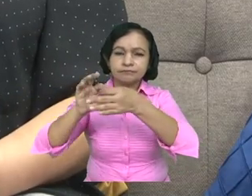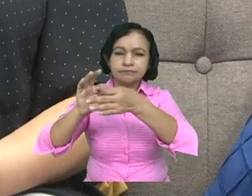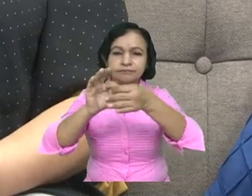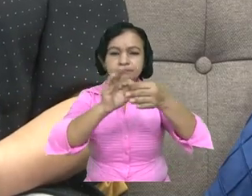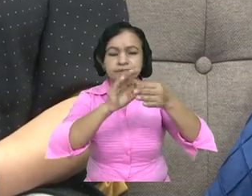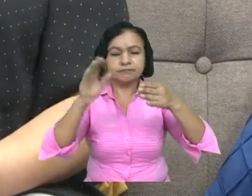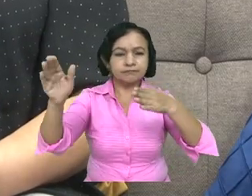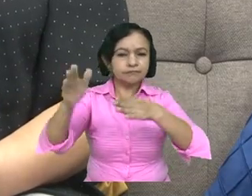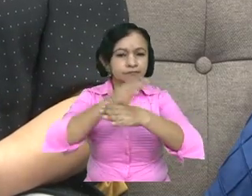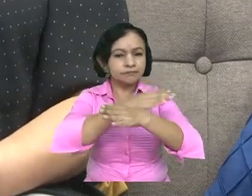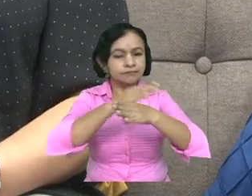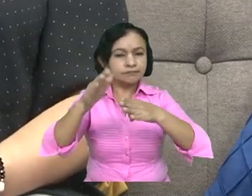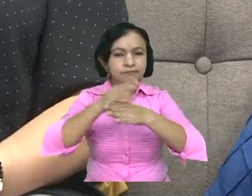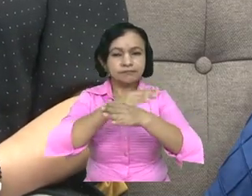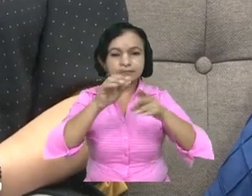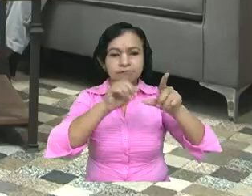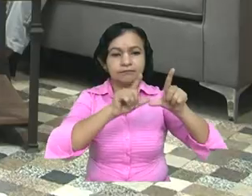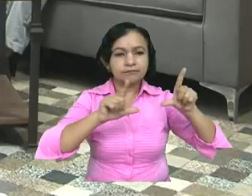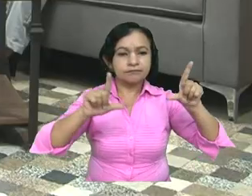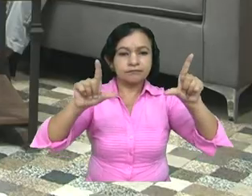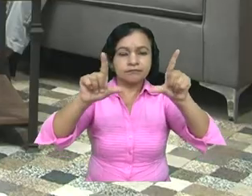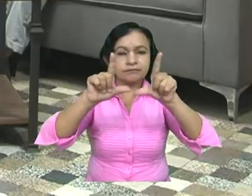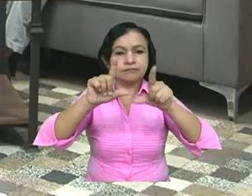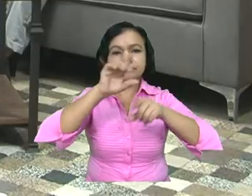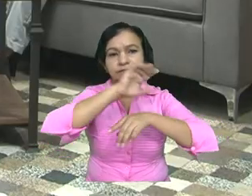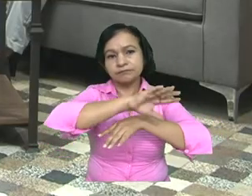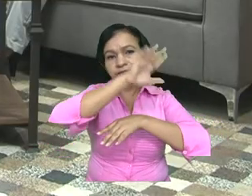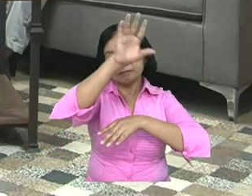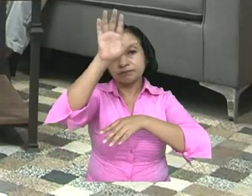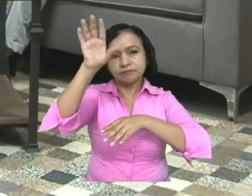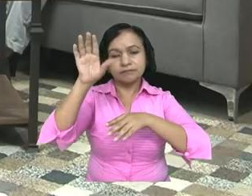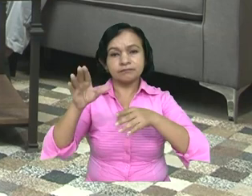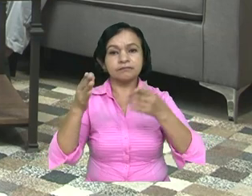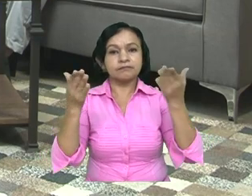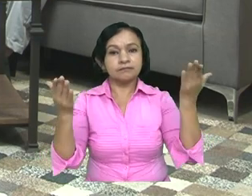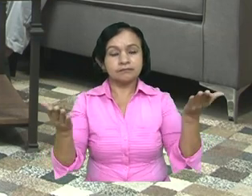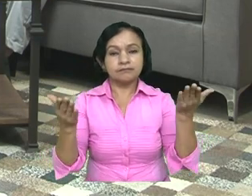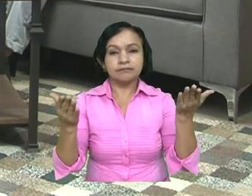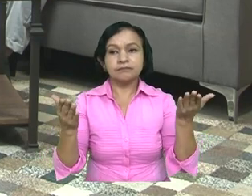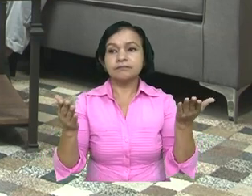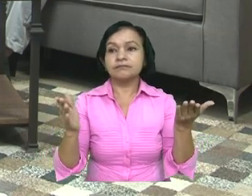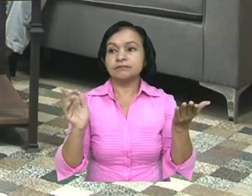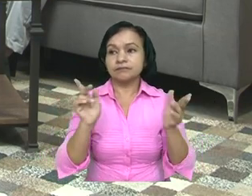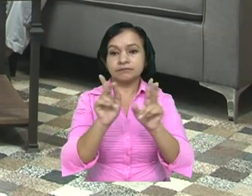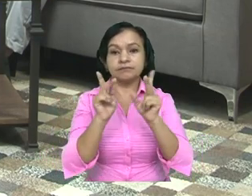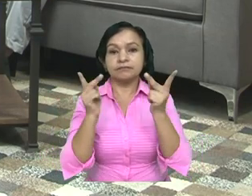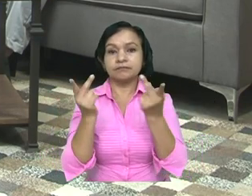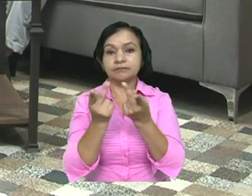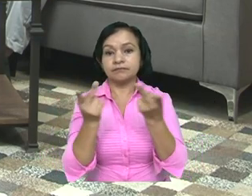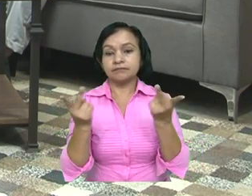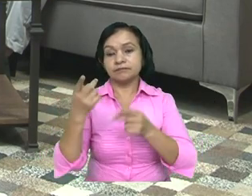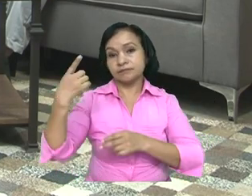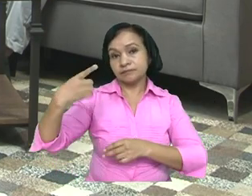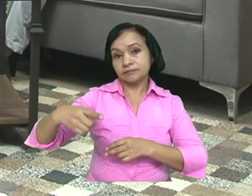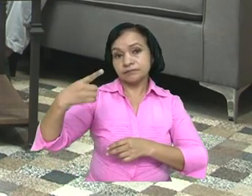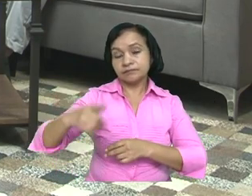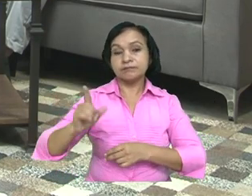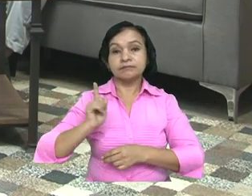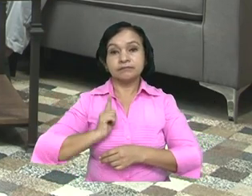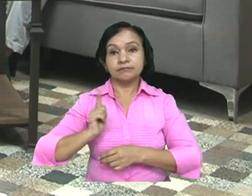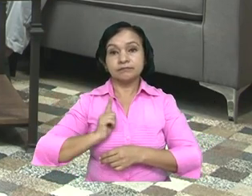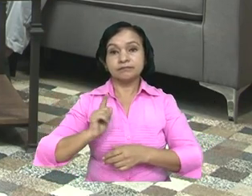las regiones, en todas las comunidades priorizadas, ¿verdad? Para que la población tenga ese derecho,